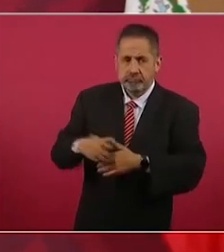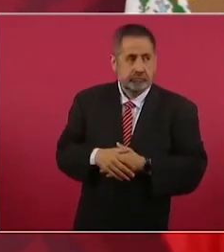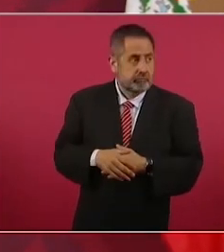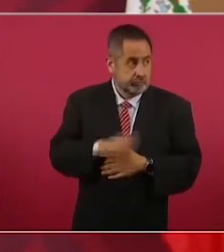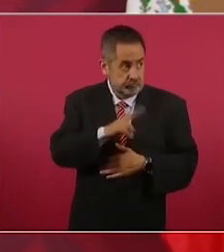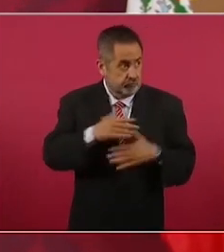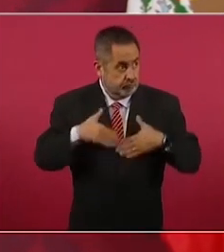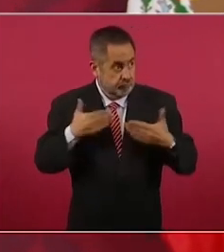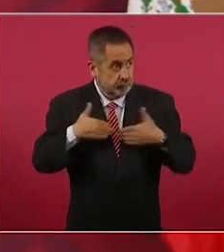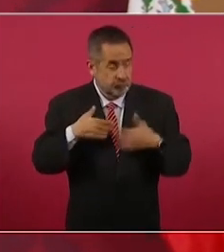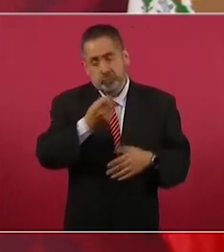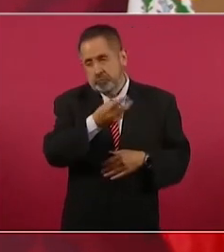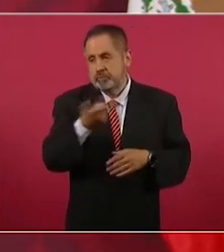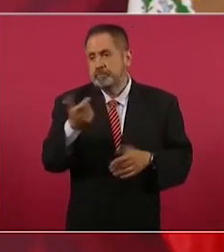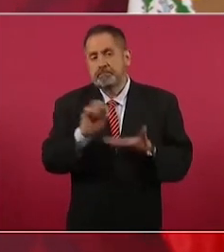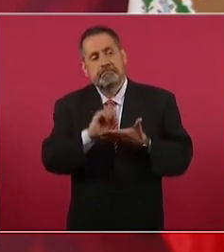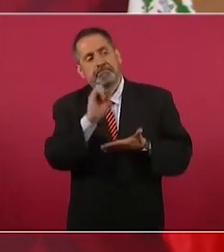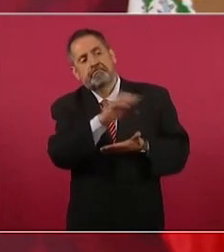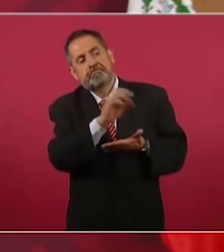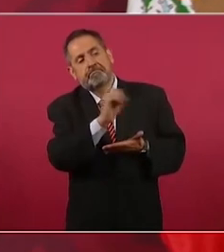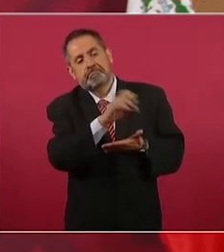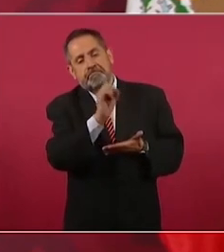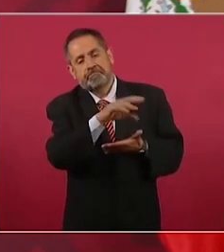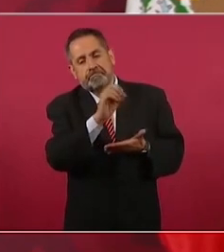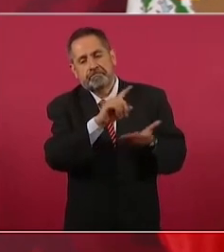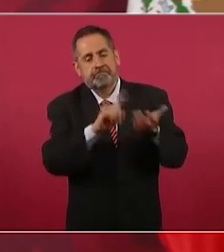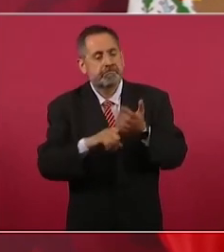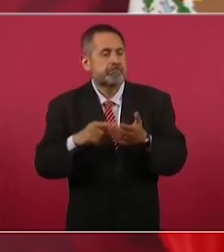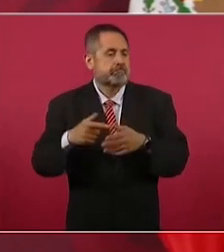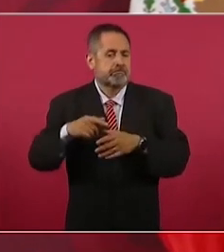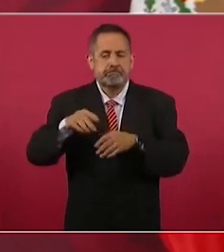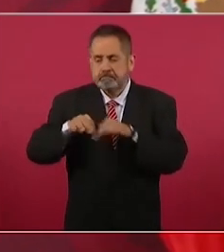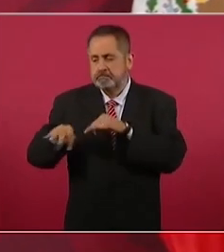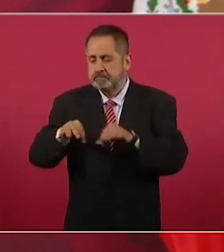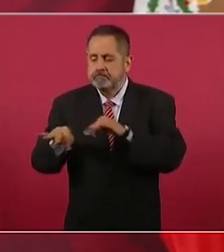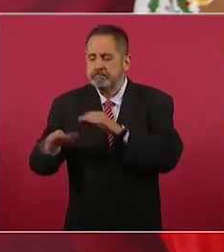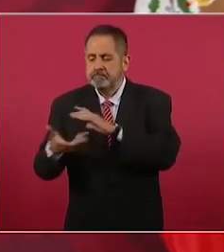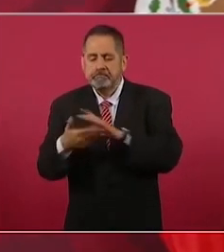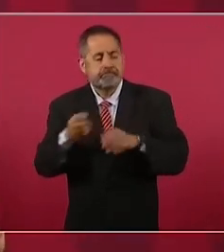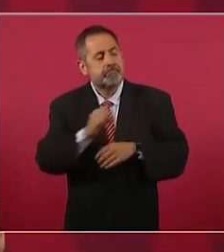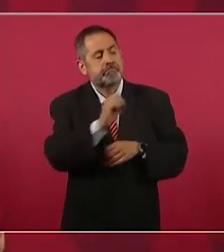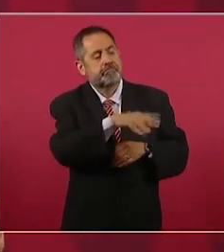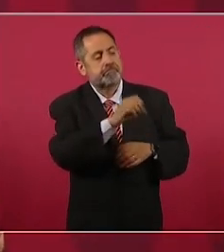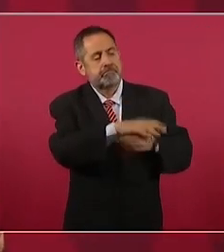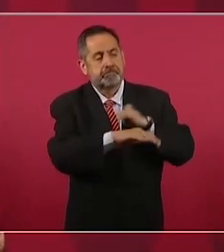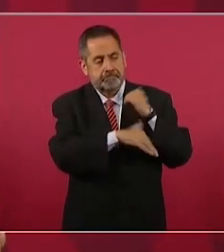confiaban, depositaban ahí sus ahorros